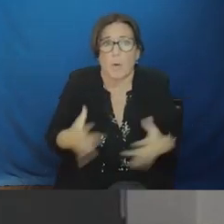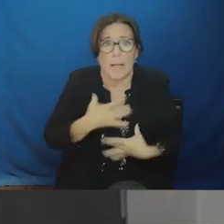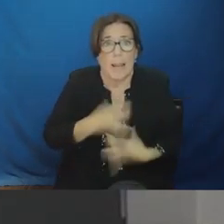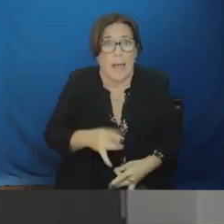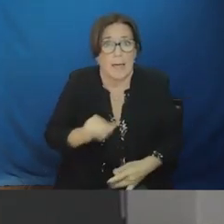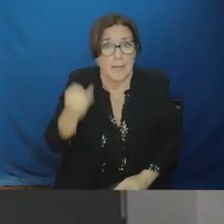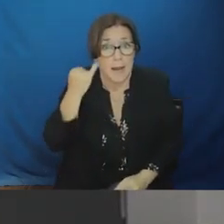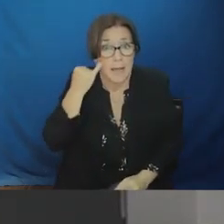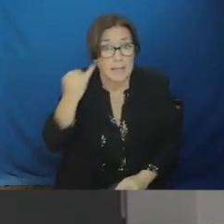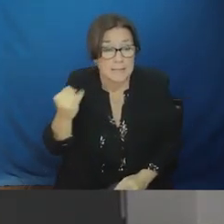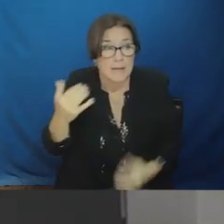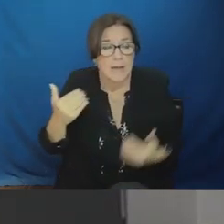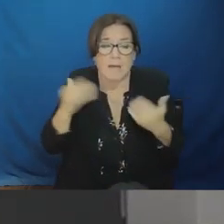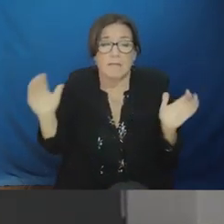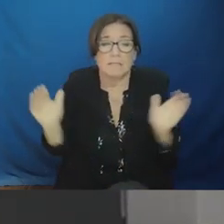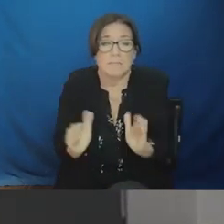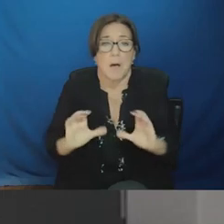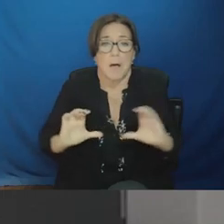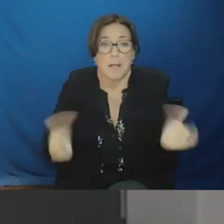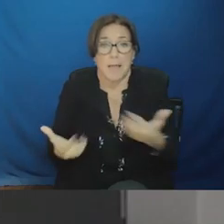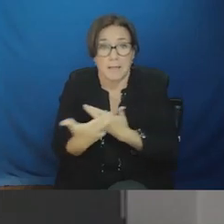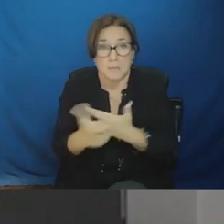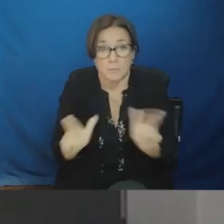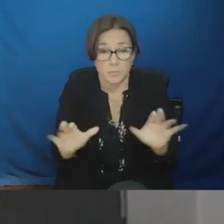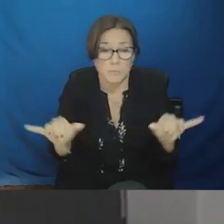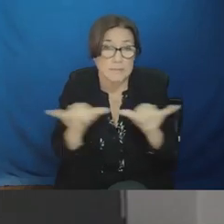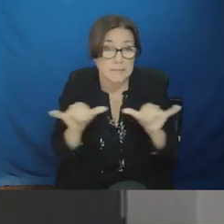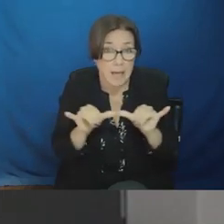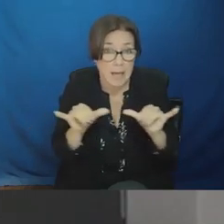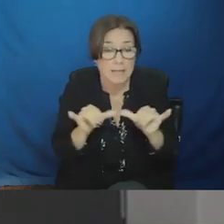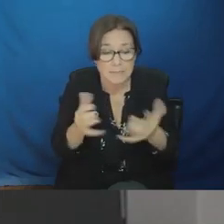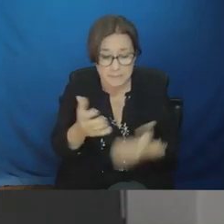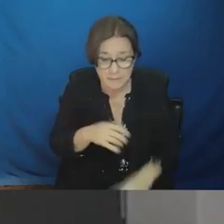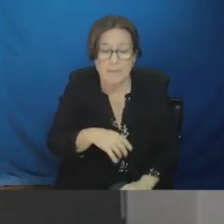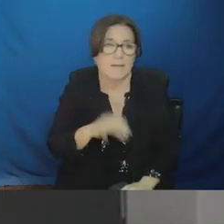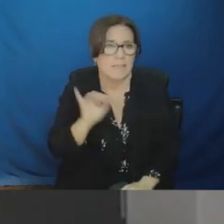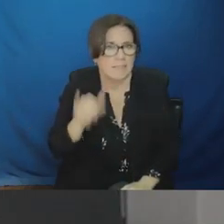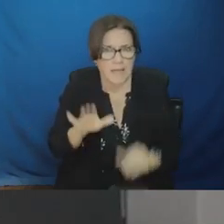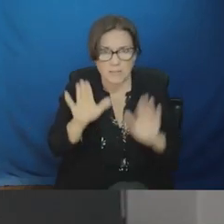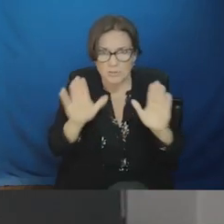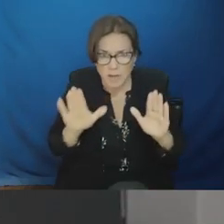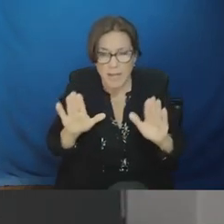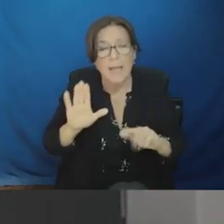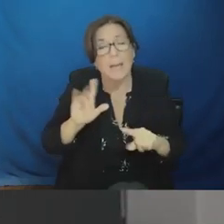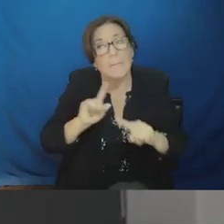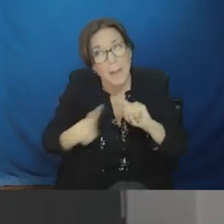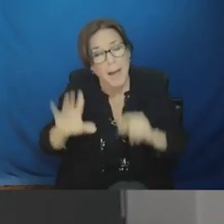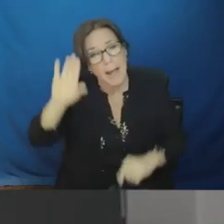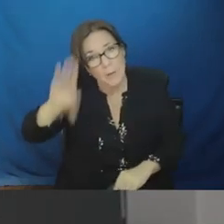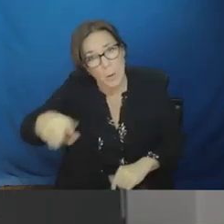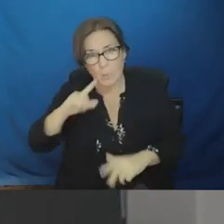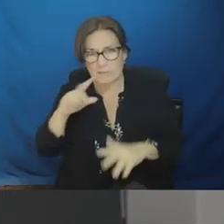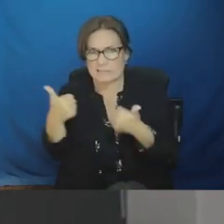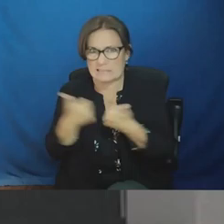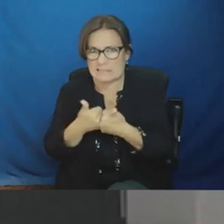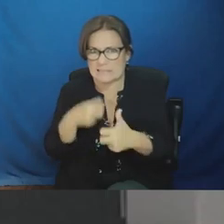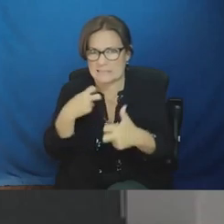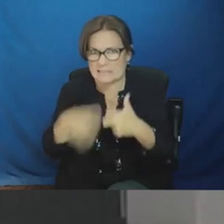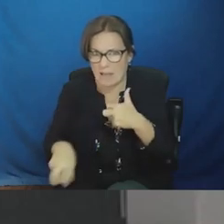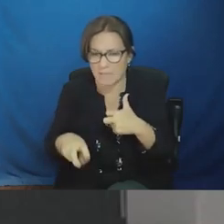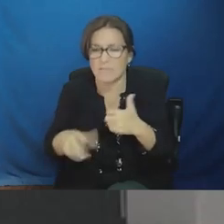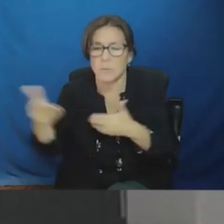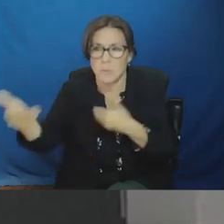es tener grupos más pequeños porque eso marca la diferencia enormemente así que esto me parece genial y me parece que va